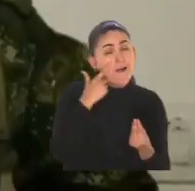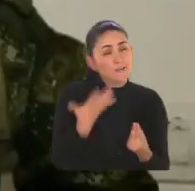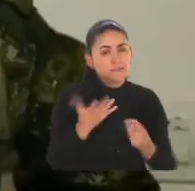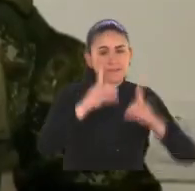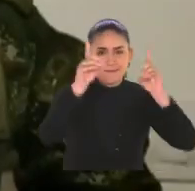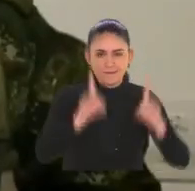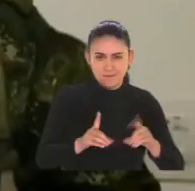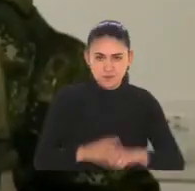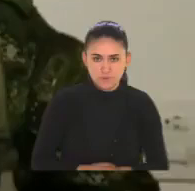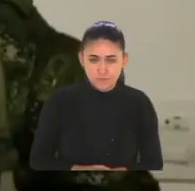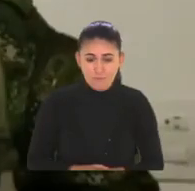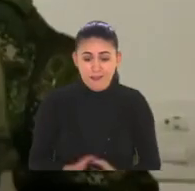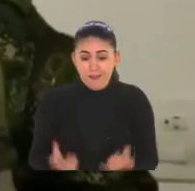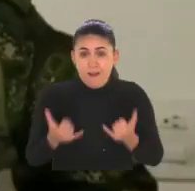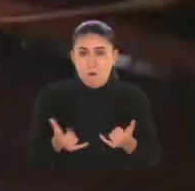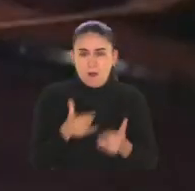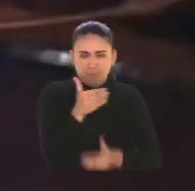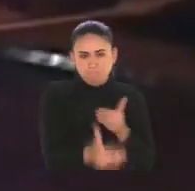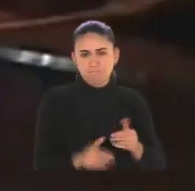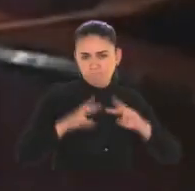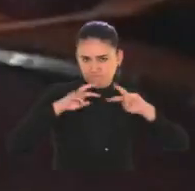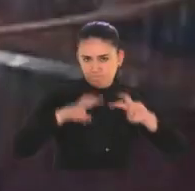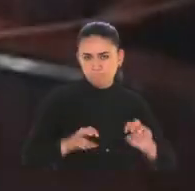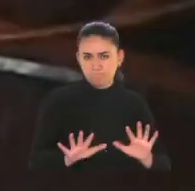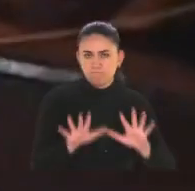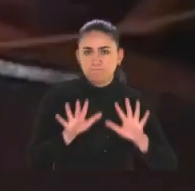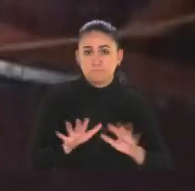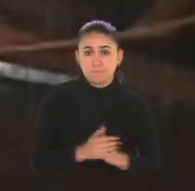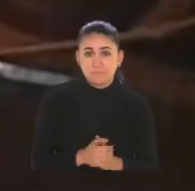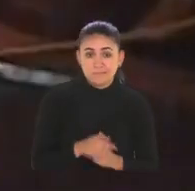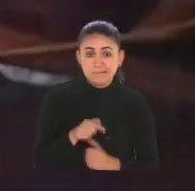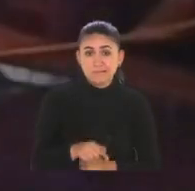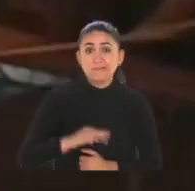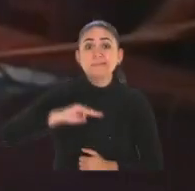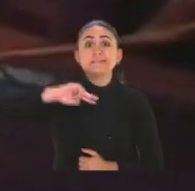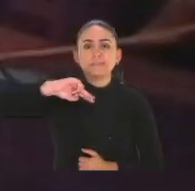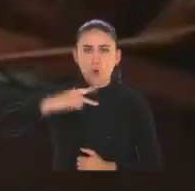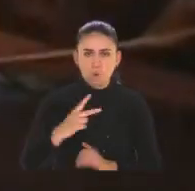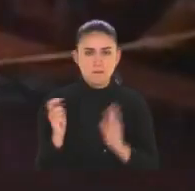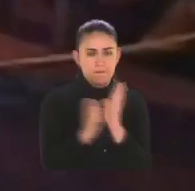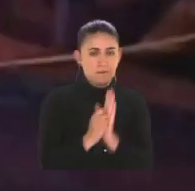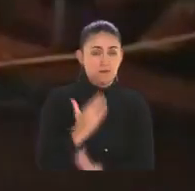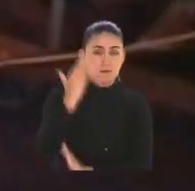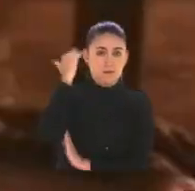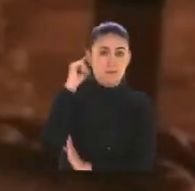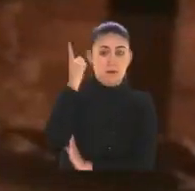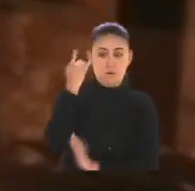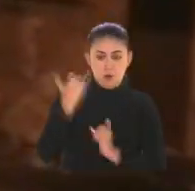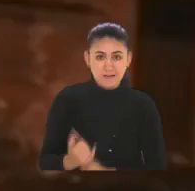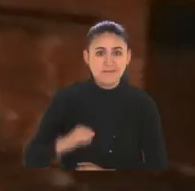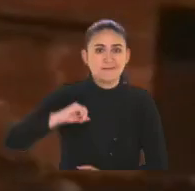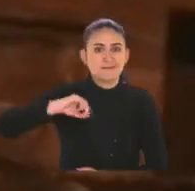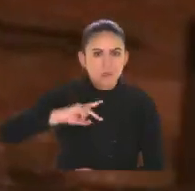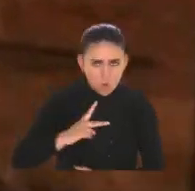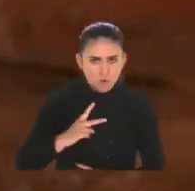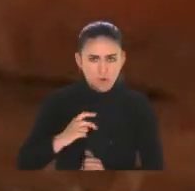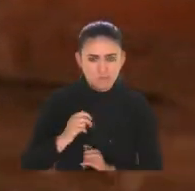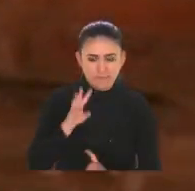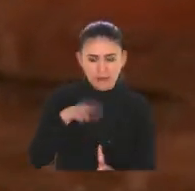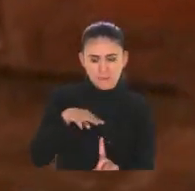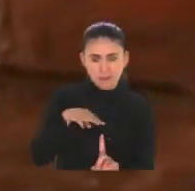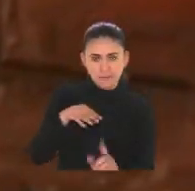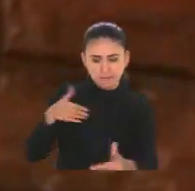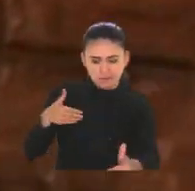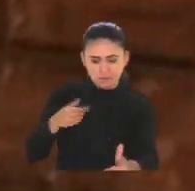Los hechos son materia de investigación. Esta sería la segunda incursión armada registrada en ese municipio en los últimos tres